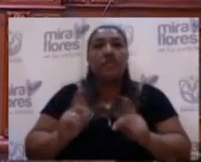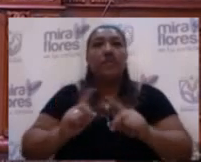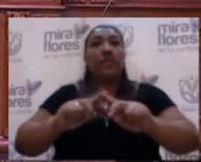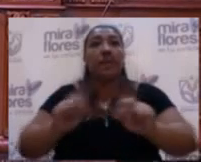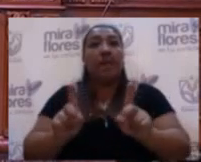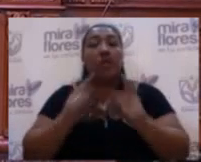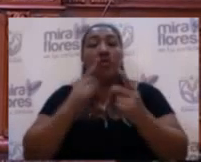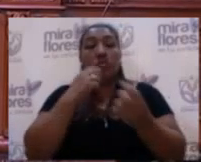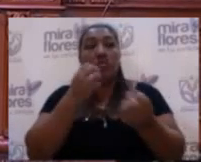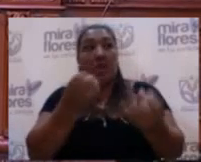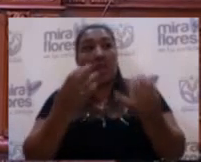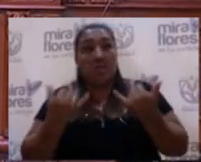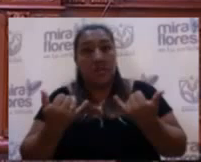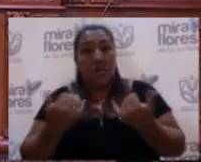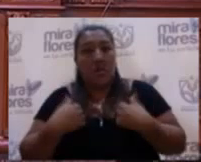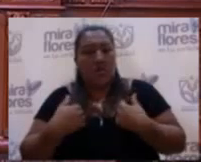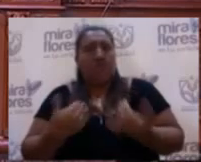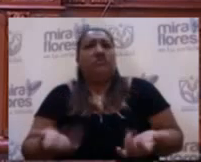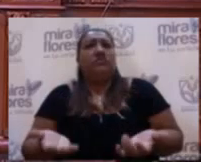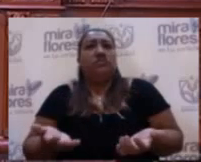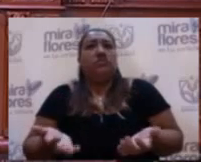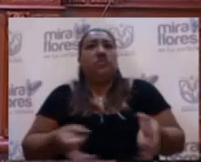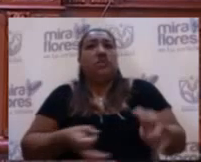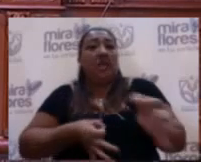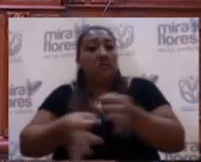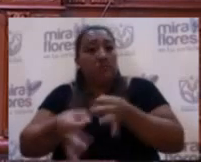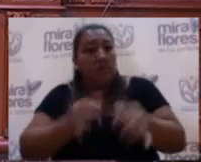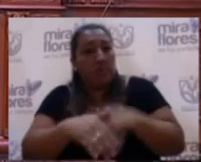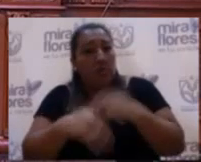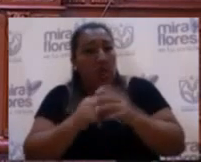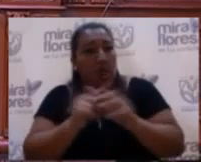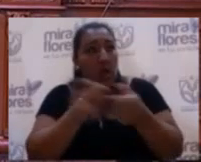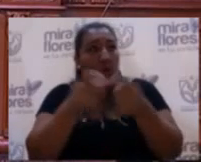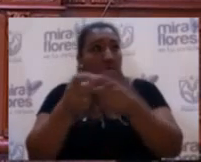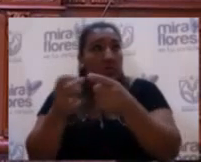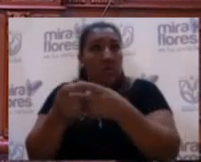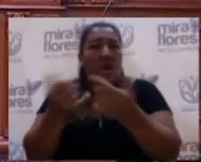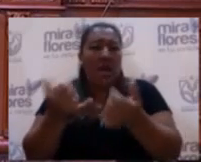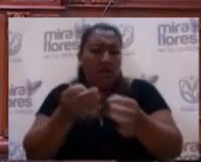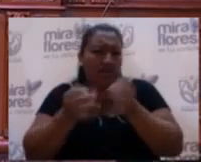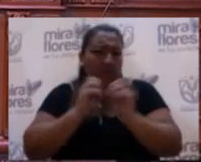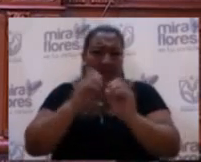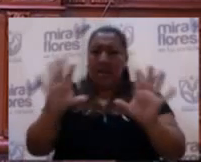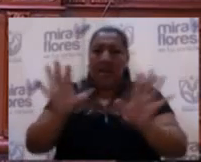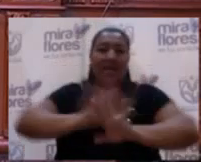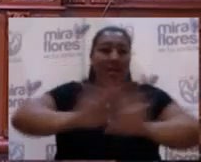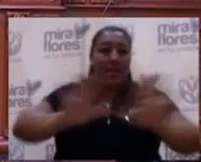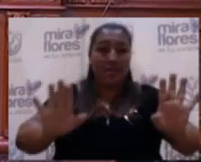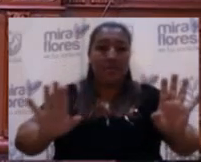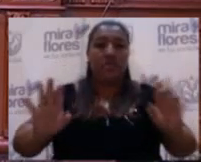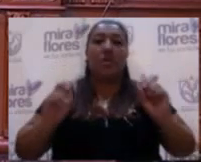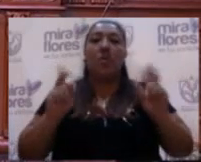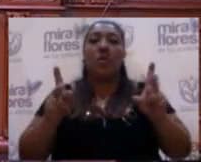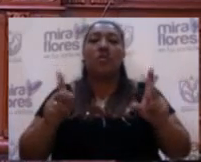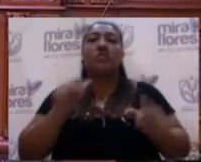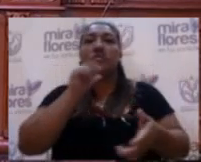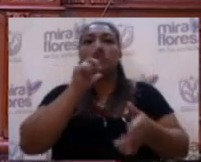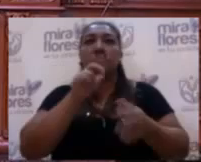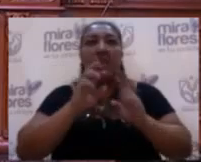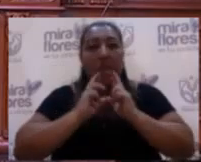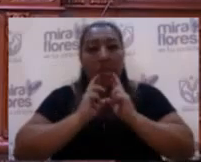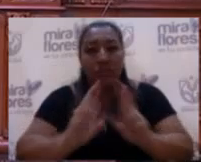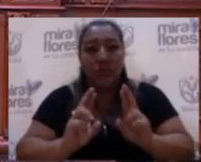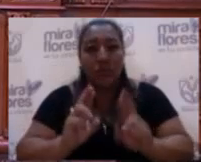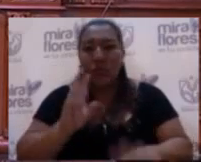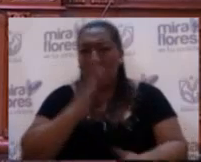por lo que dice ahora, usted quisiera que se le avise a todas las comisiones que existen. Hay que aclarar eso nada más. Se aclara y se le responderá. No hay